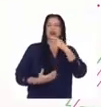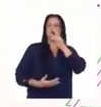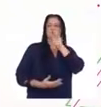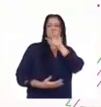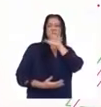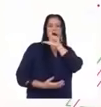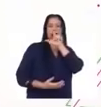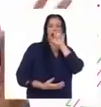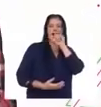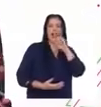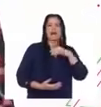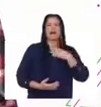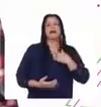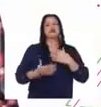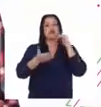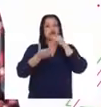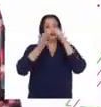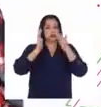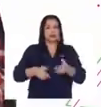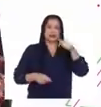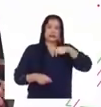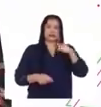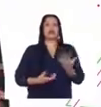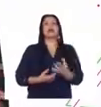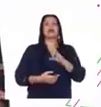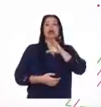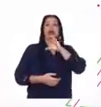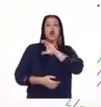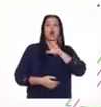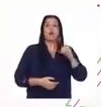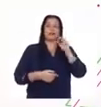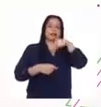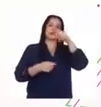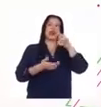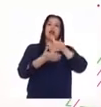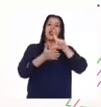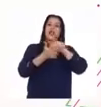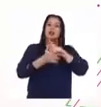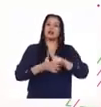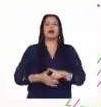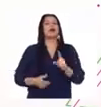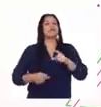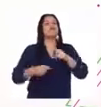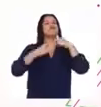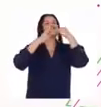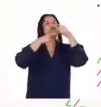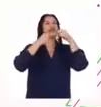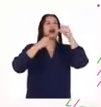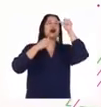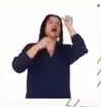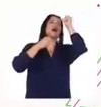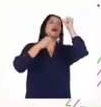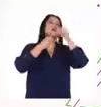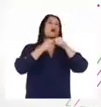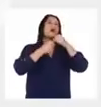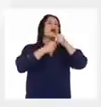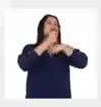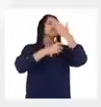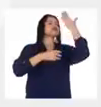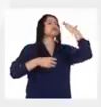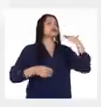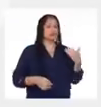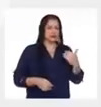un estudiante de Comas en Lima. Nos cuenta un recuerdo del año pasado.